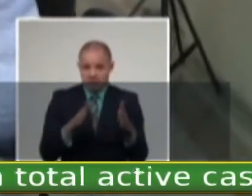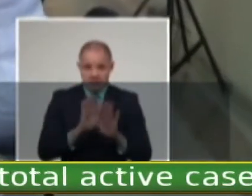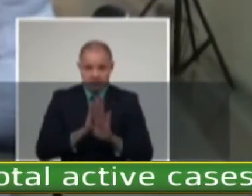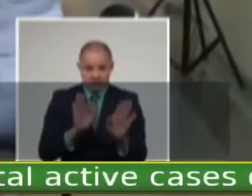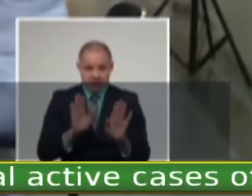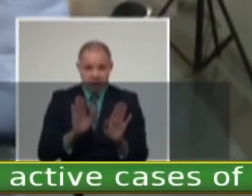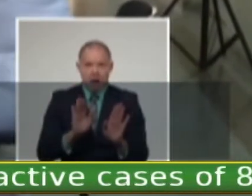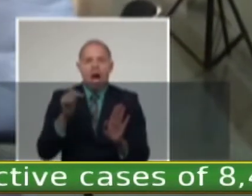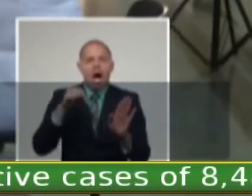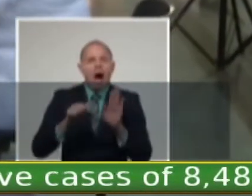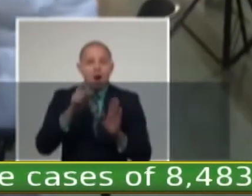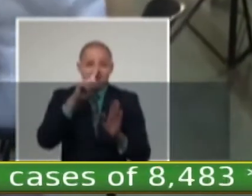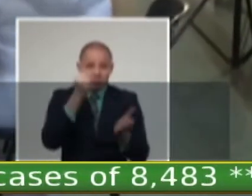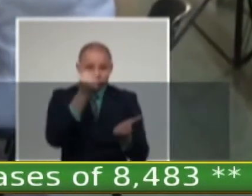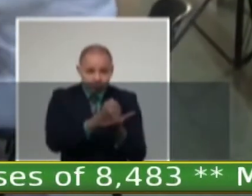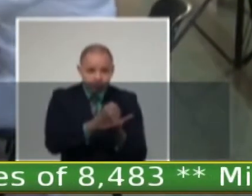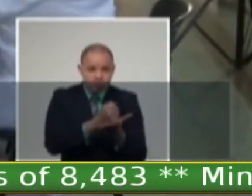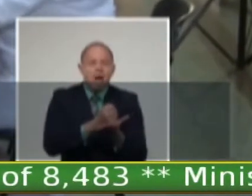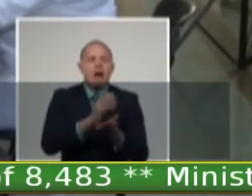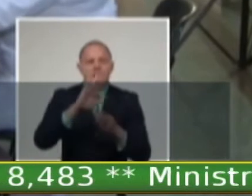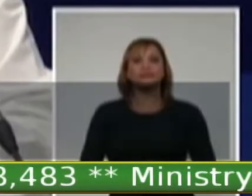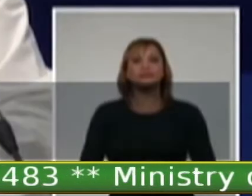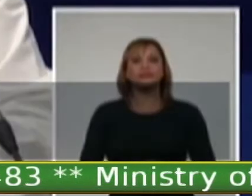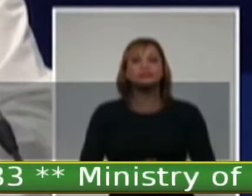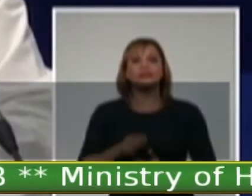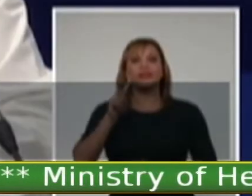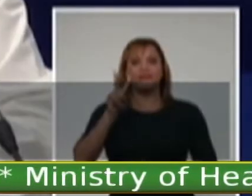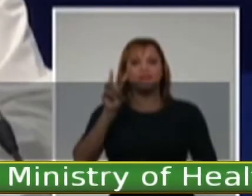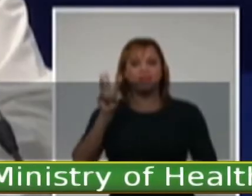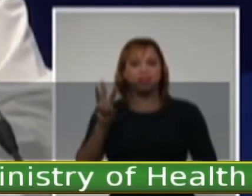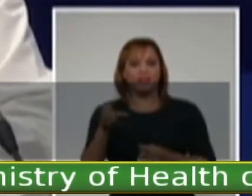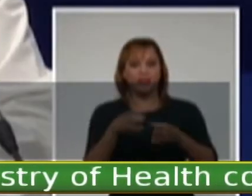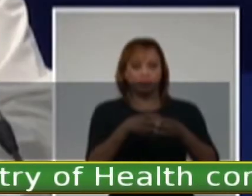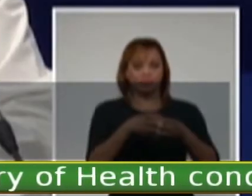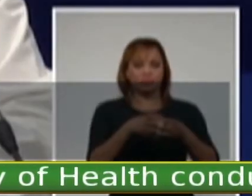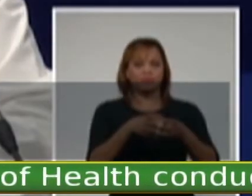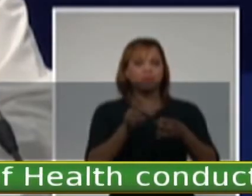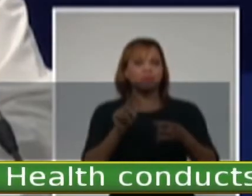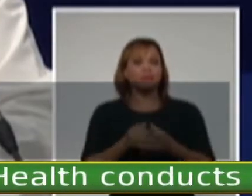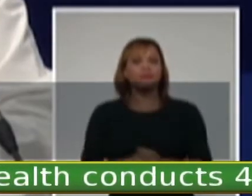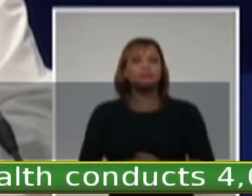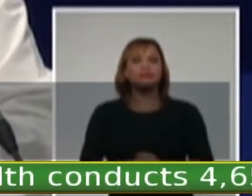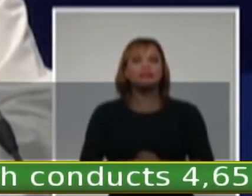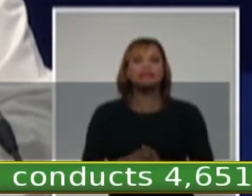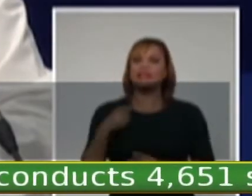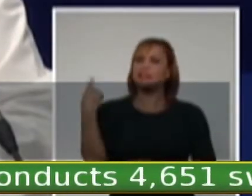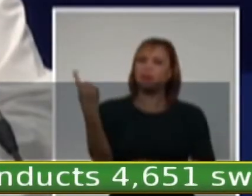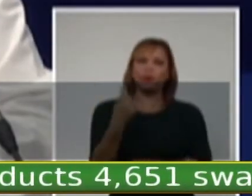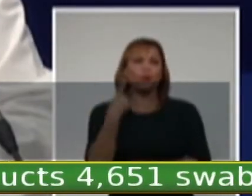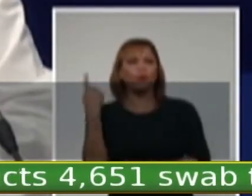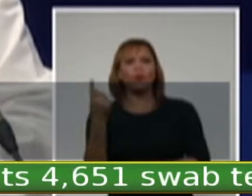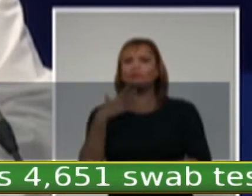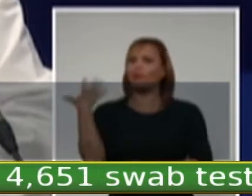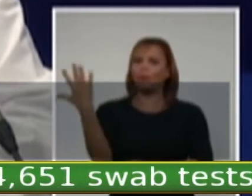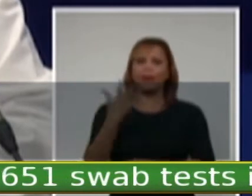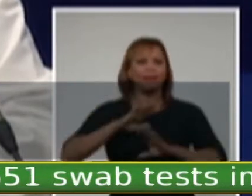los comprendidos entre 60 y 80 años. A pesar del ciclón y de la tormenta y todas